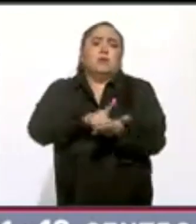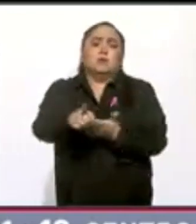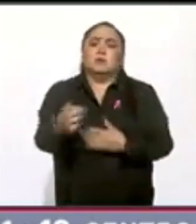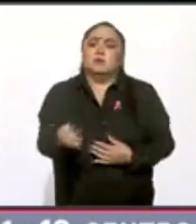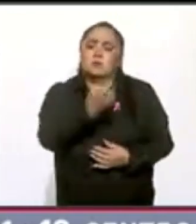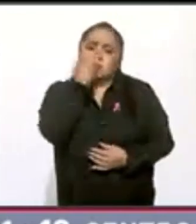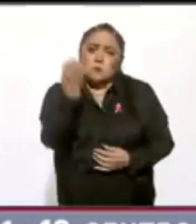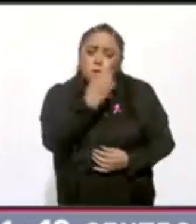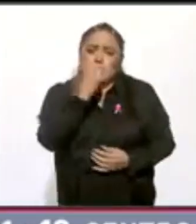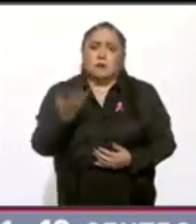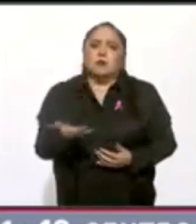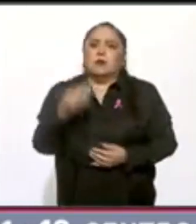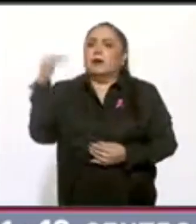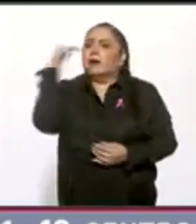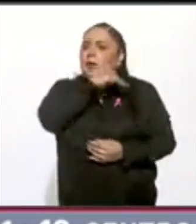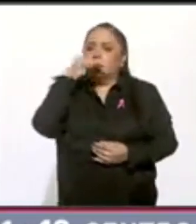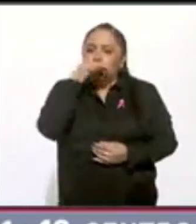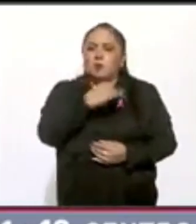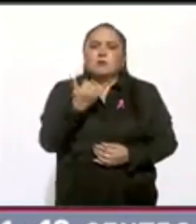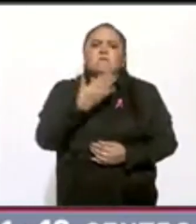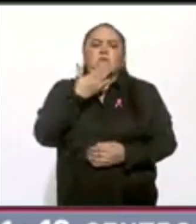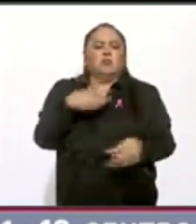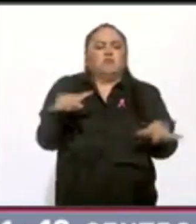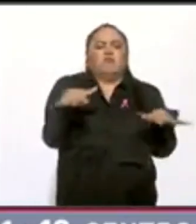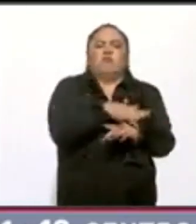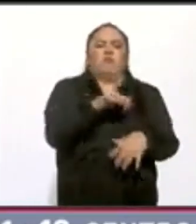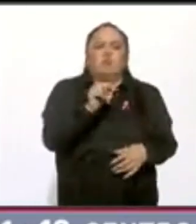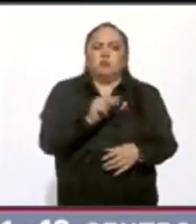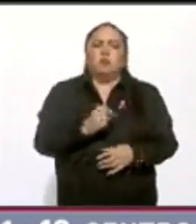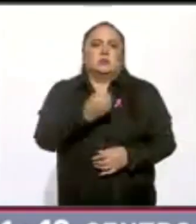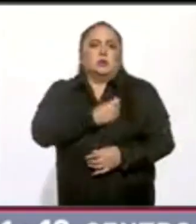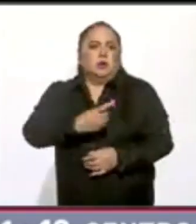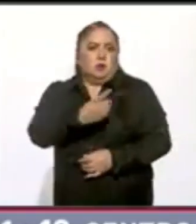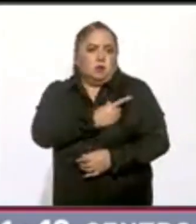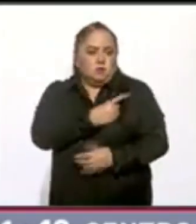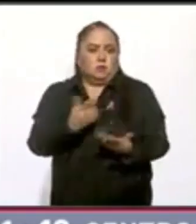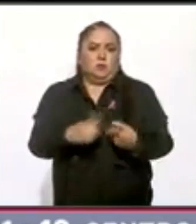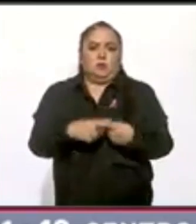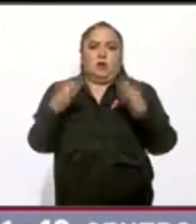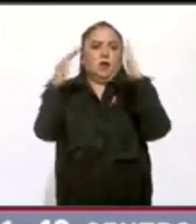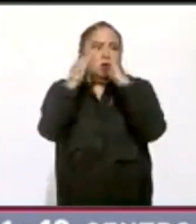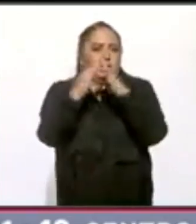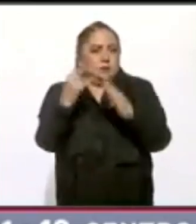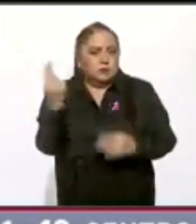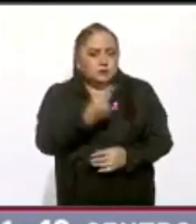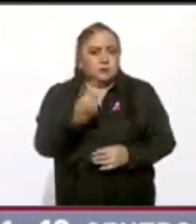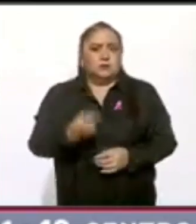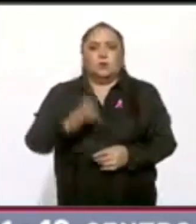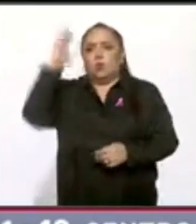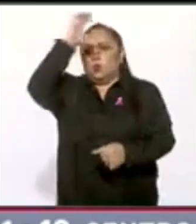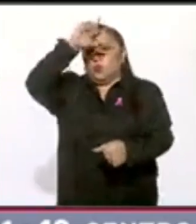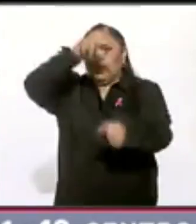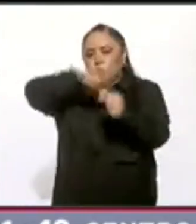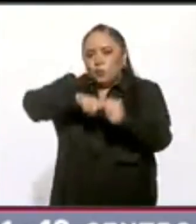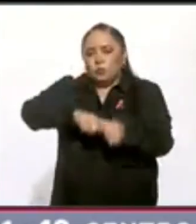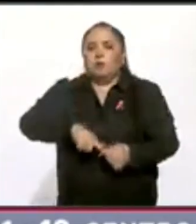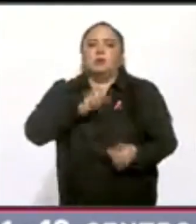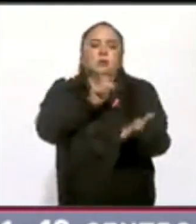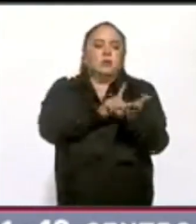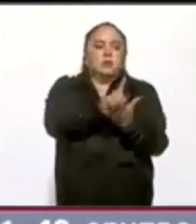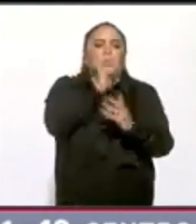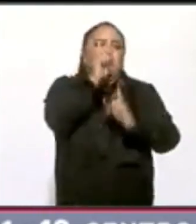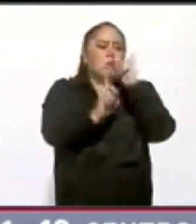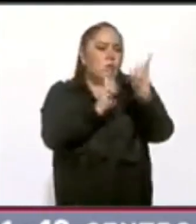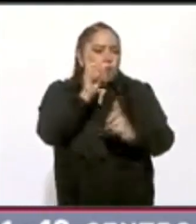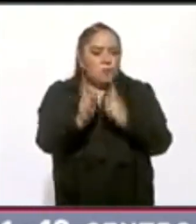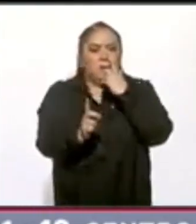educación gratuita y de buena calidad, el derecho a la salud, el derecho a la vivienda, el derecho a la cultura, el derecho al